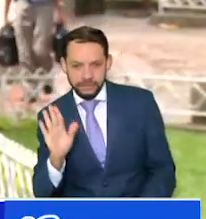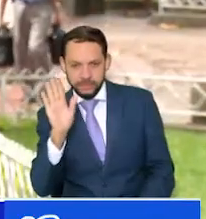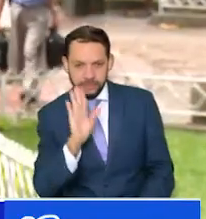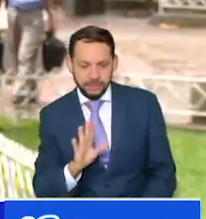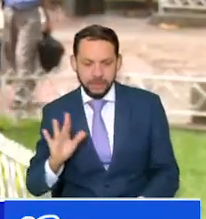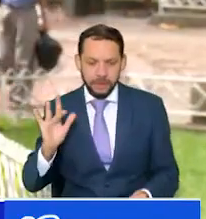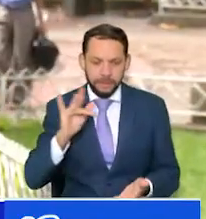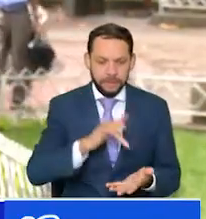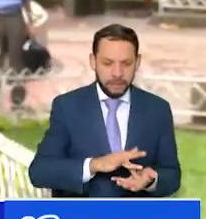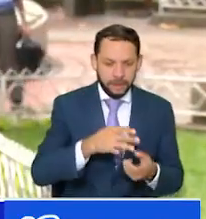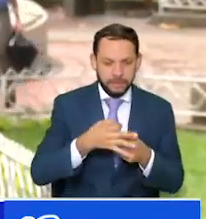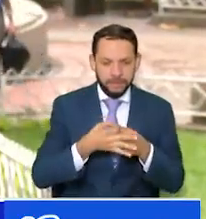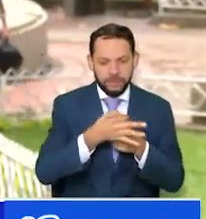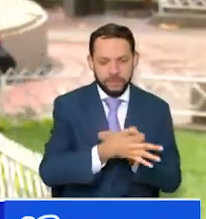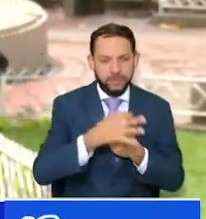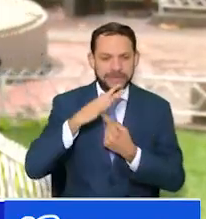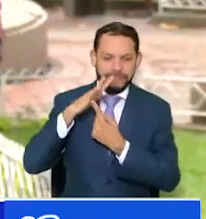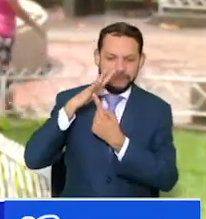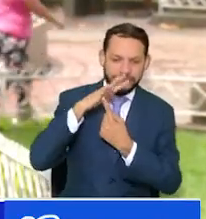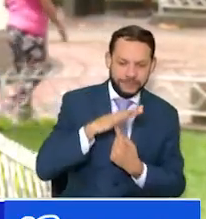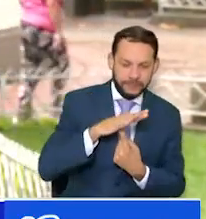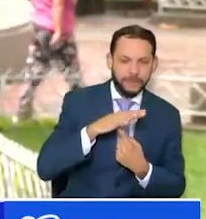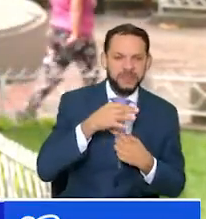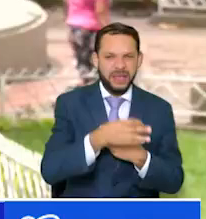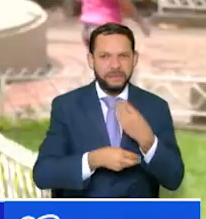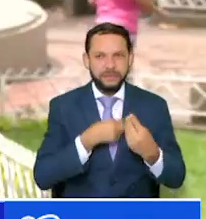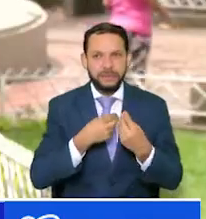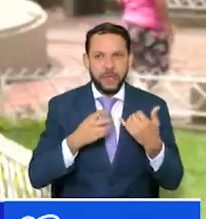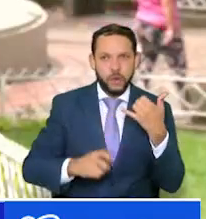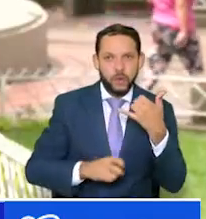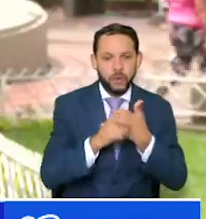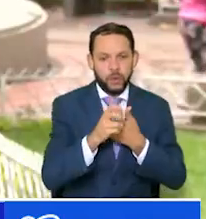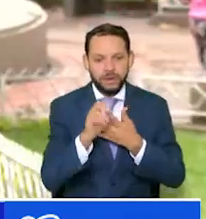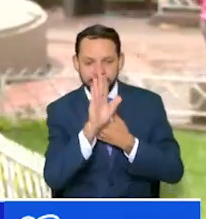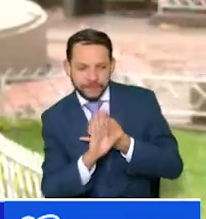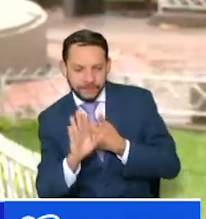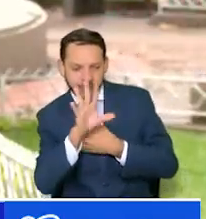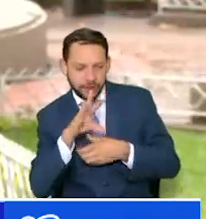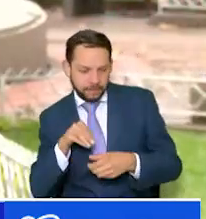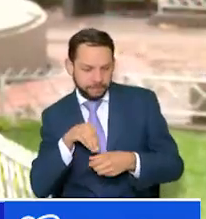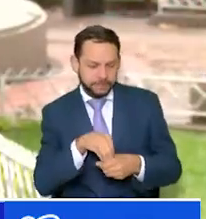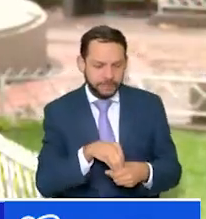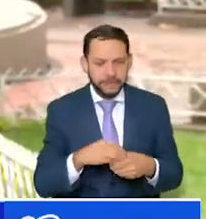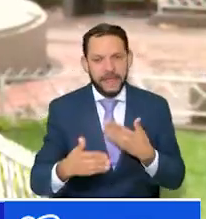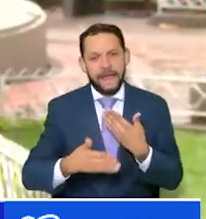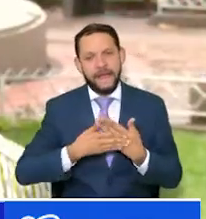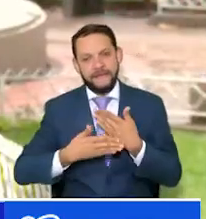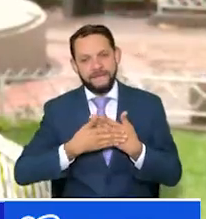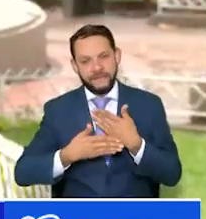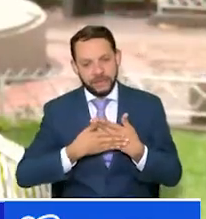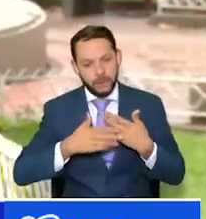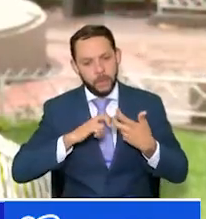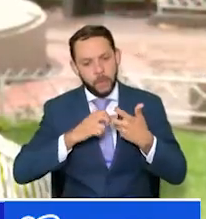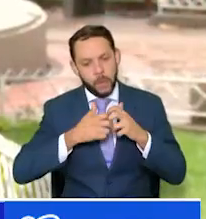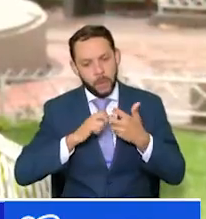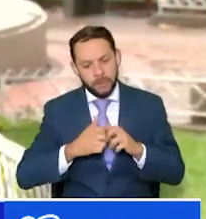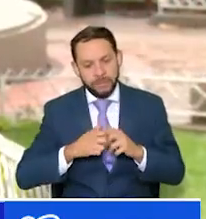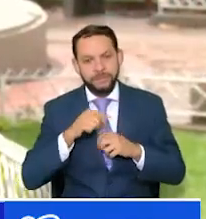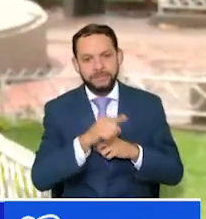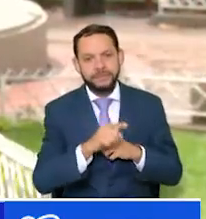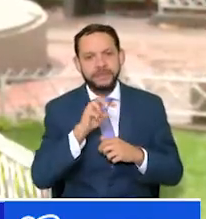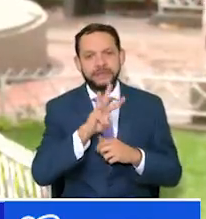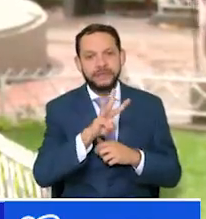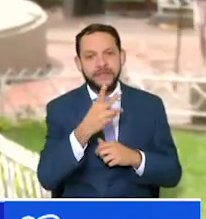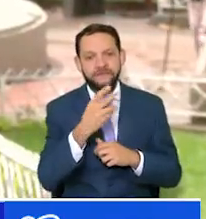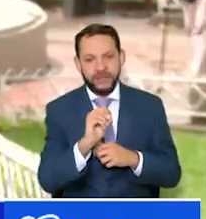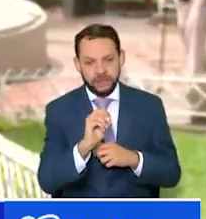municipio de salamina al norte del departamento para constatar quizás uno de los municipios que más casos reporta estamos hablando de 320